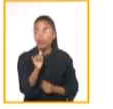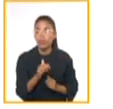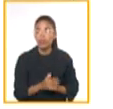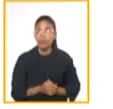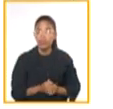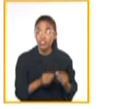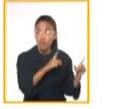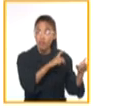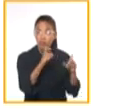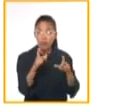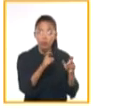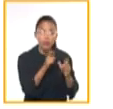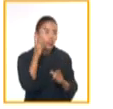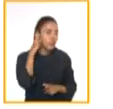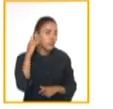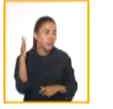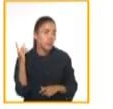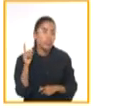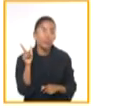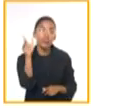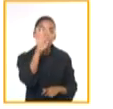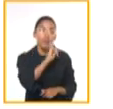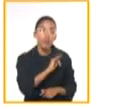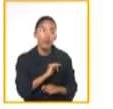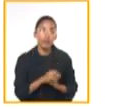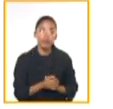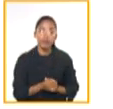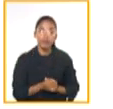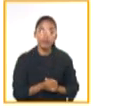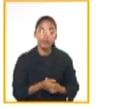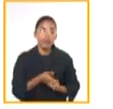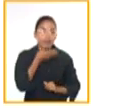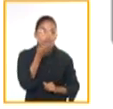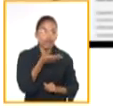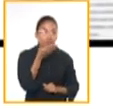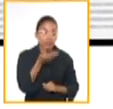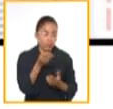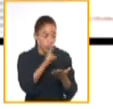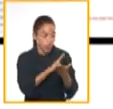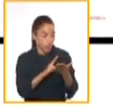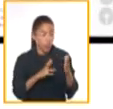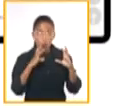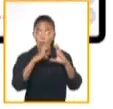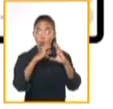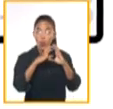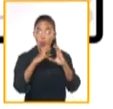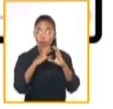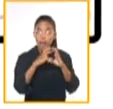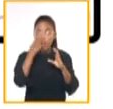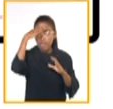imagen y los sonidos de cada día. Los comentarios de nuestros lectores. Cuba Debate. Una mirada desde